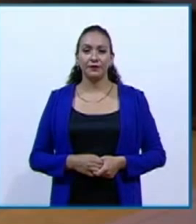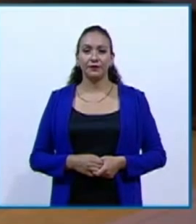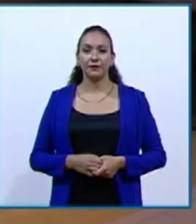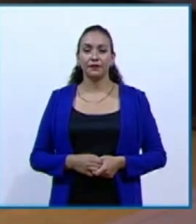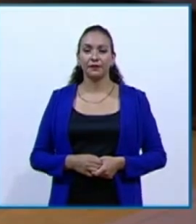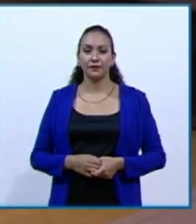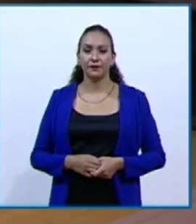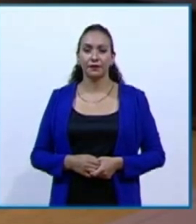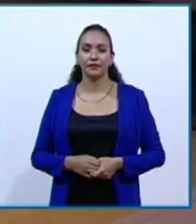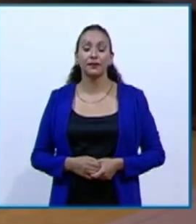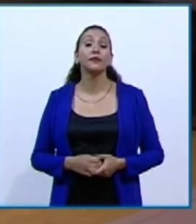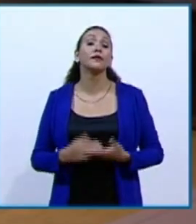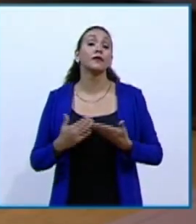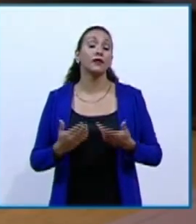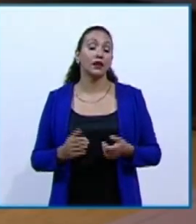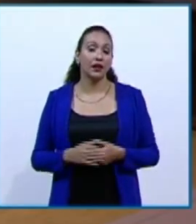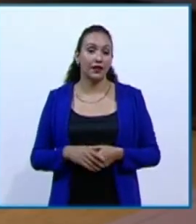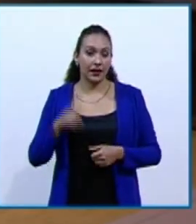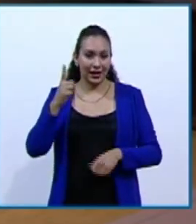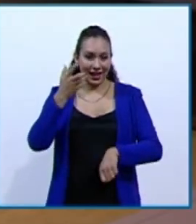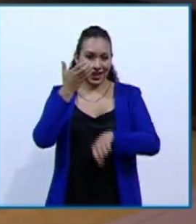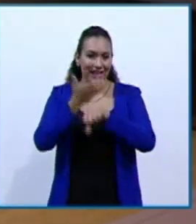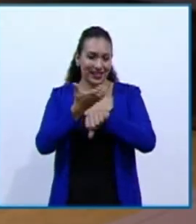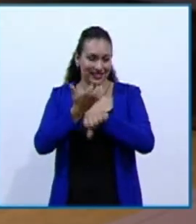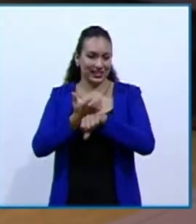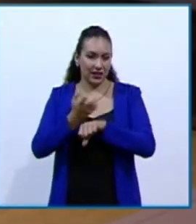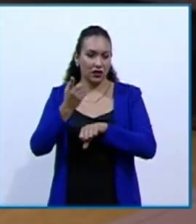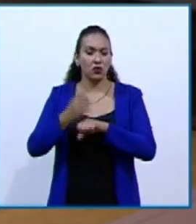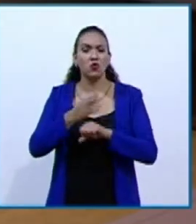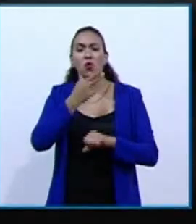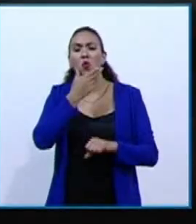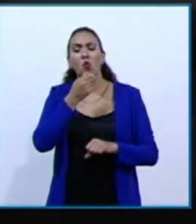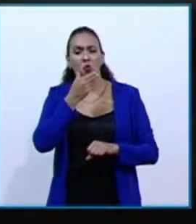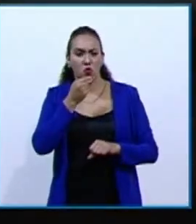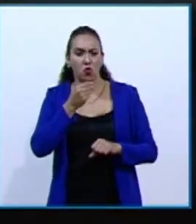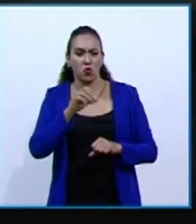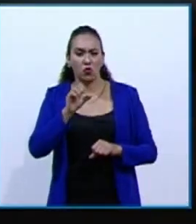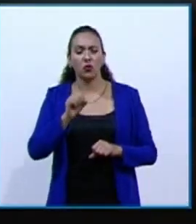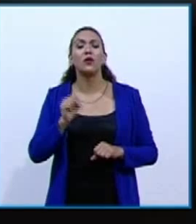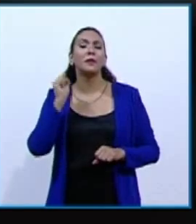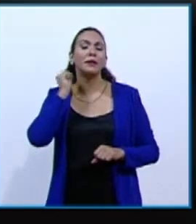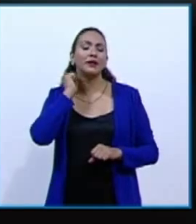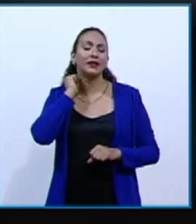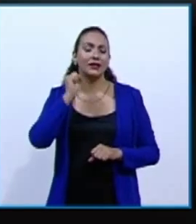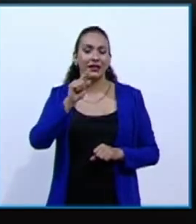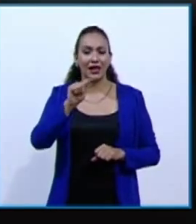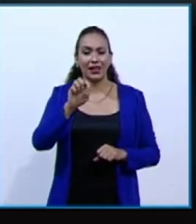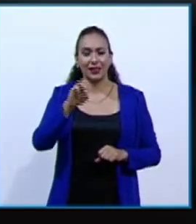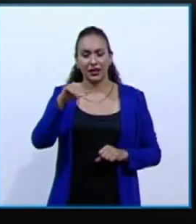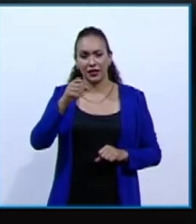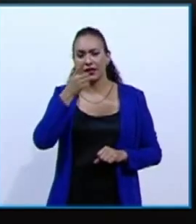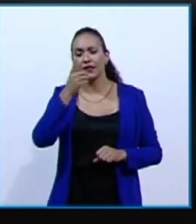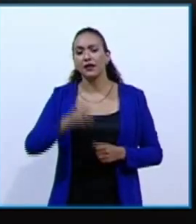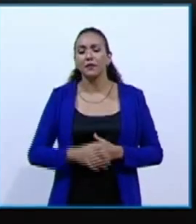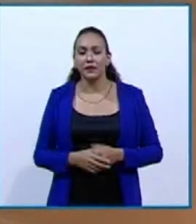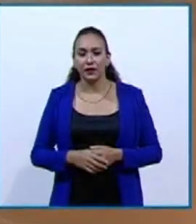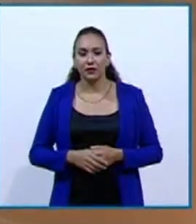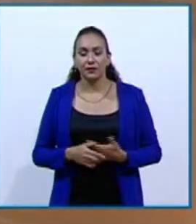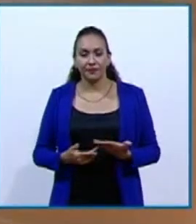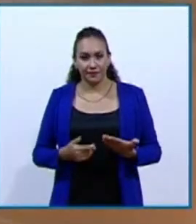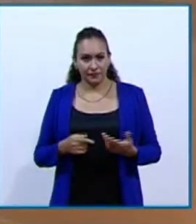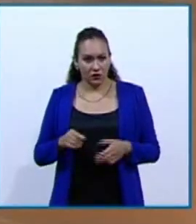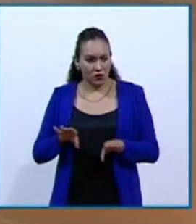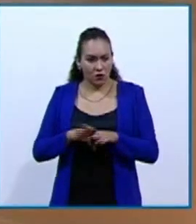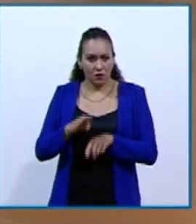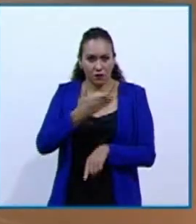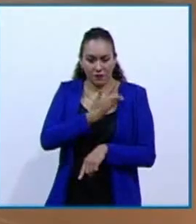El senador demócrata de Estados Unidos, Tim Kaine, manifestó su preocupación por la reforma judicial ya vigente e impulsada por el presidente